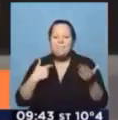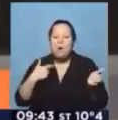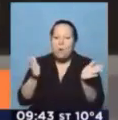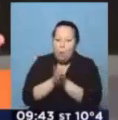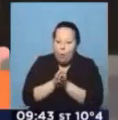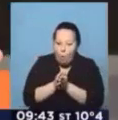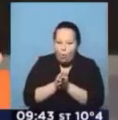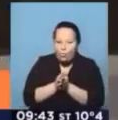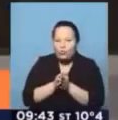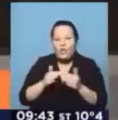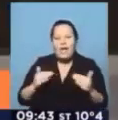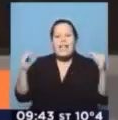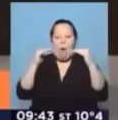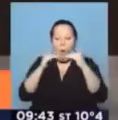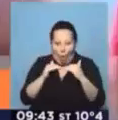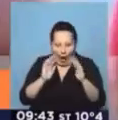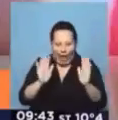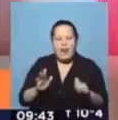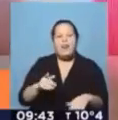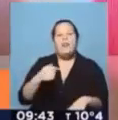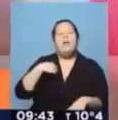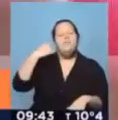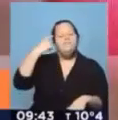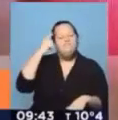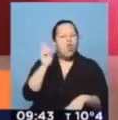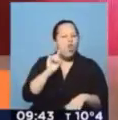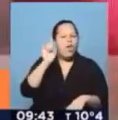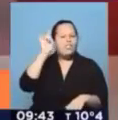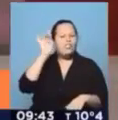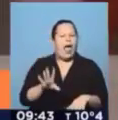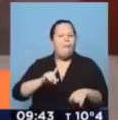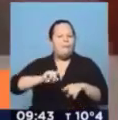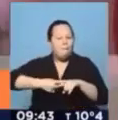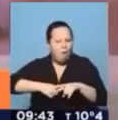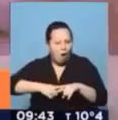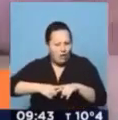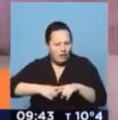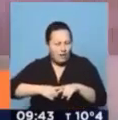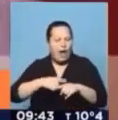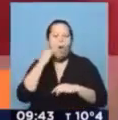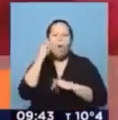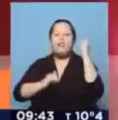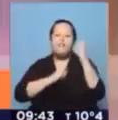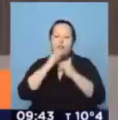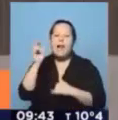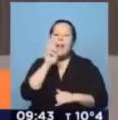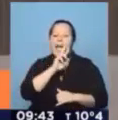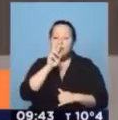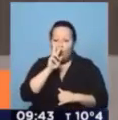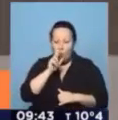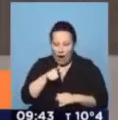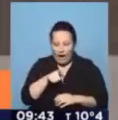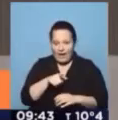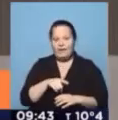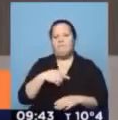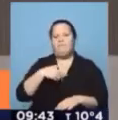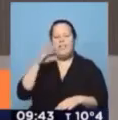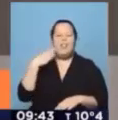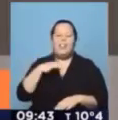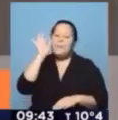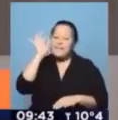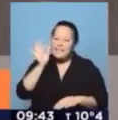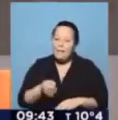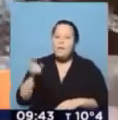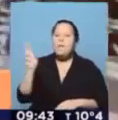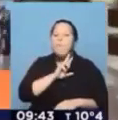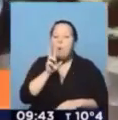estar juntos en condiciones de equidad. Y yo decía, no es solamente en la política. Hay un dato que las mujeres, sobre todo, tenemos que